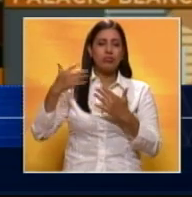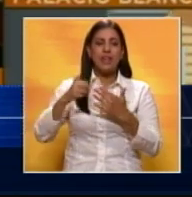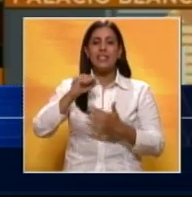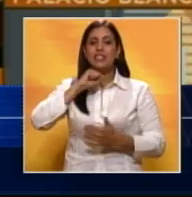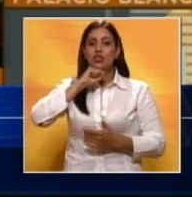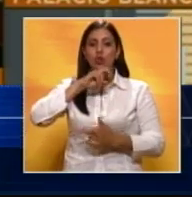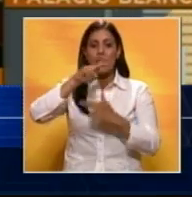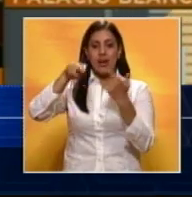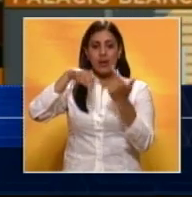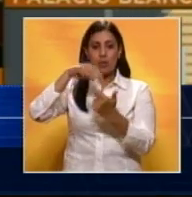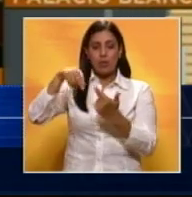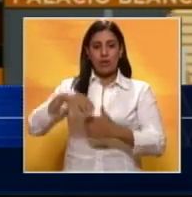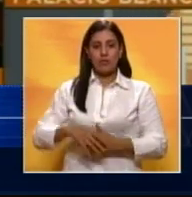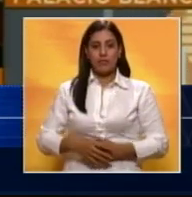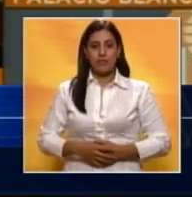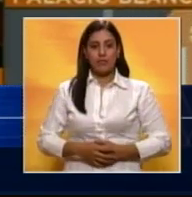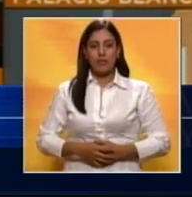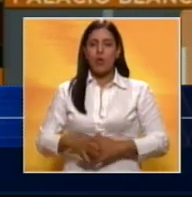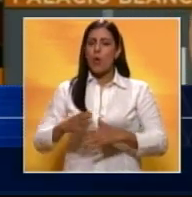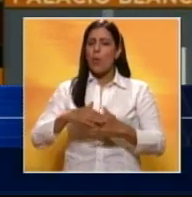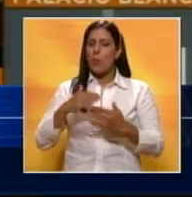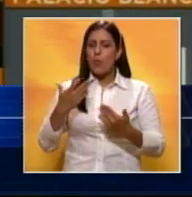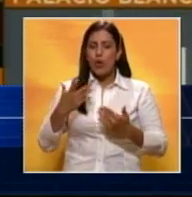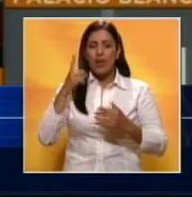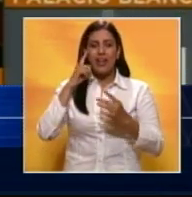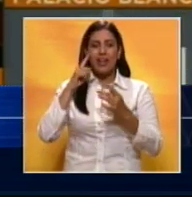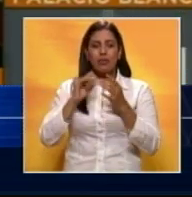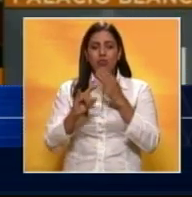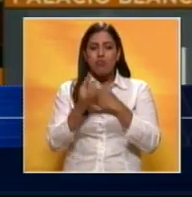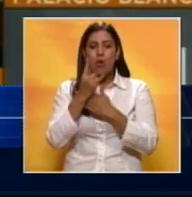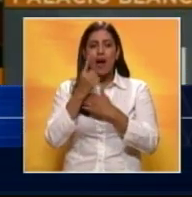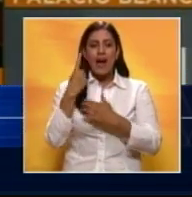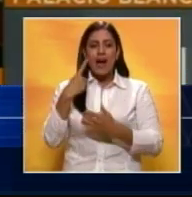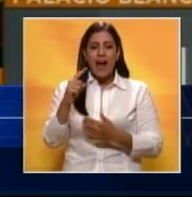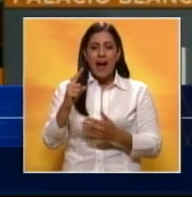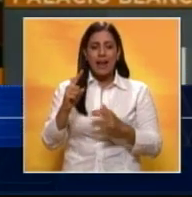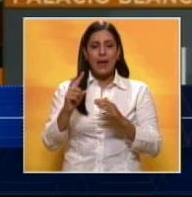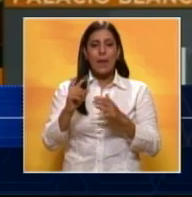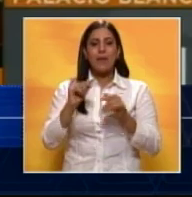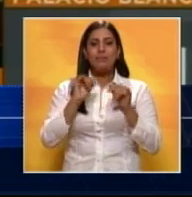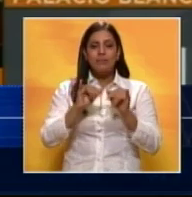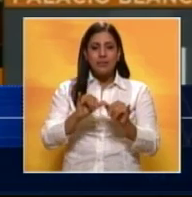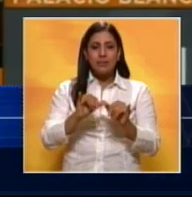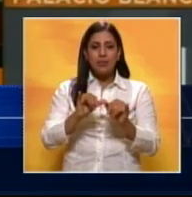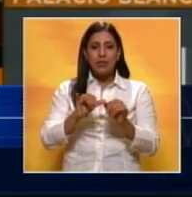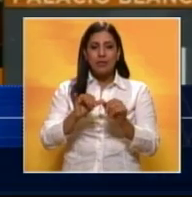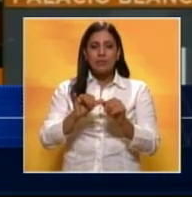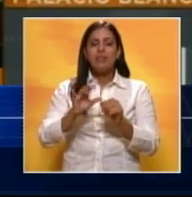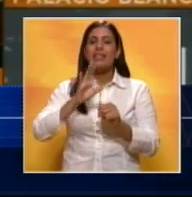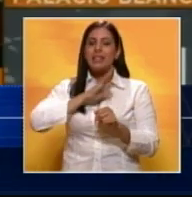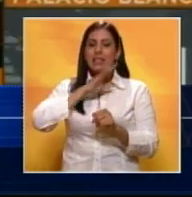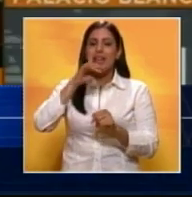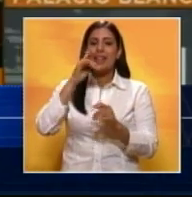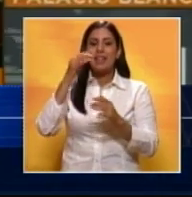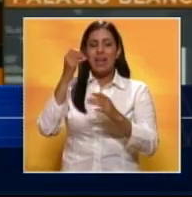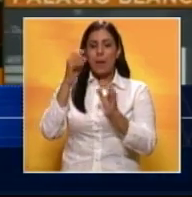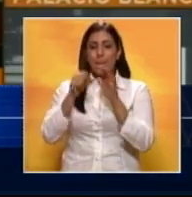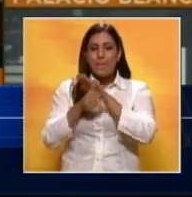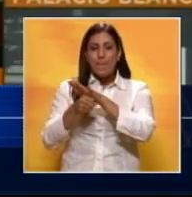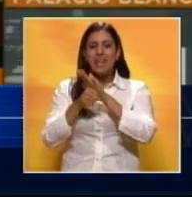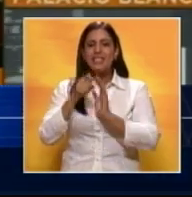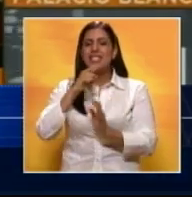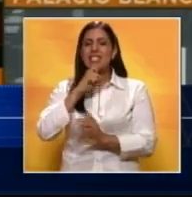historia republicana, por cuanto el origen que ha dado pie al mismo tiene su basamento